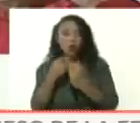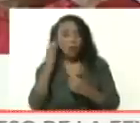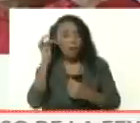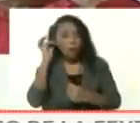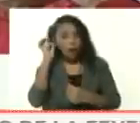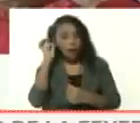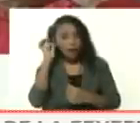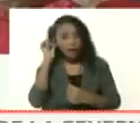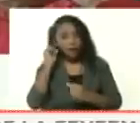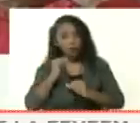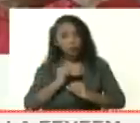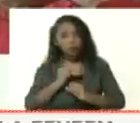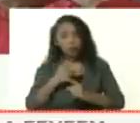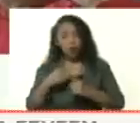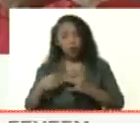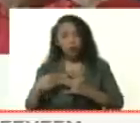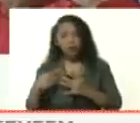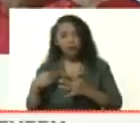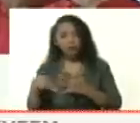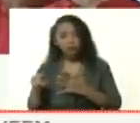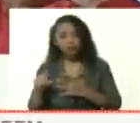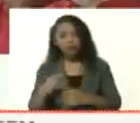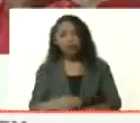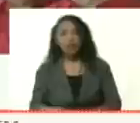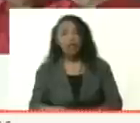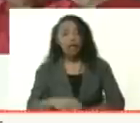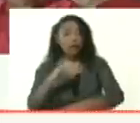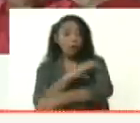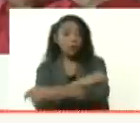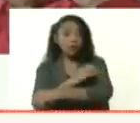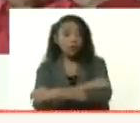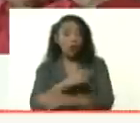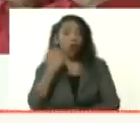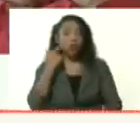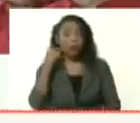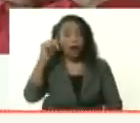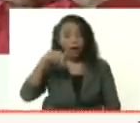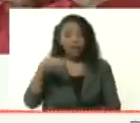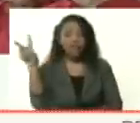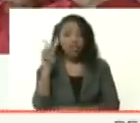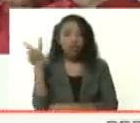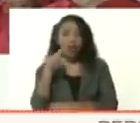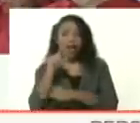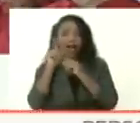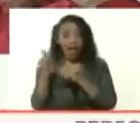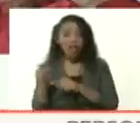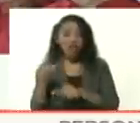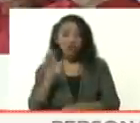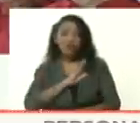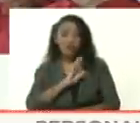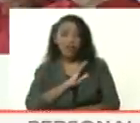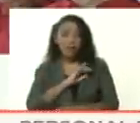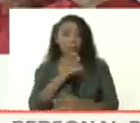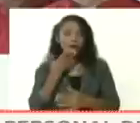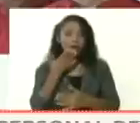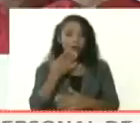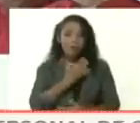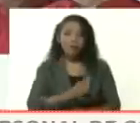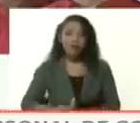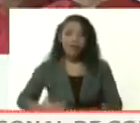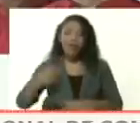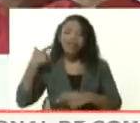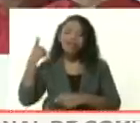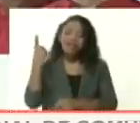con ella. Y la derecha tendrá que acostumbrarse aquí en Venezuela, para que ellos tengan presidente van a tener que ganar elecciones.